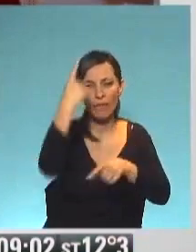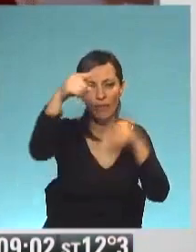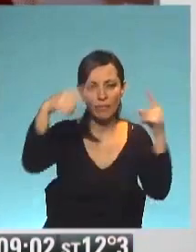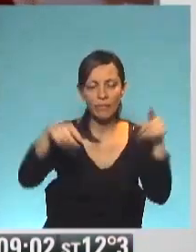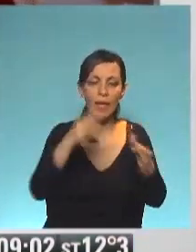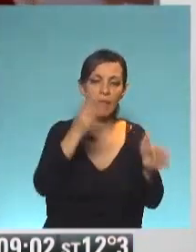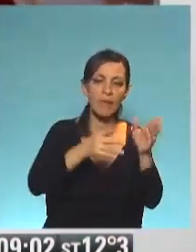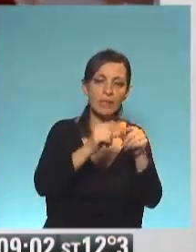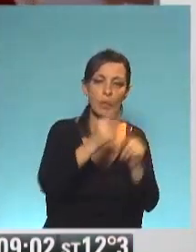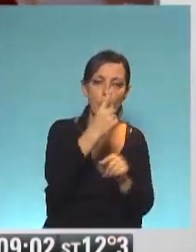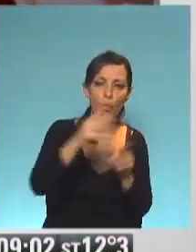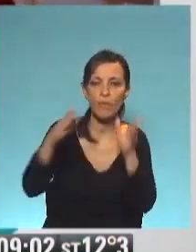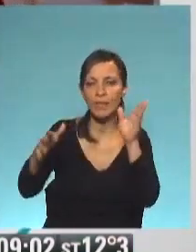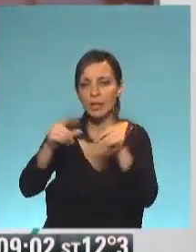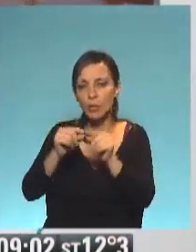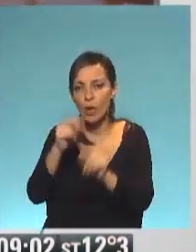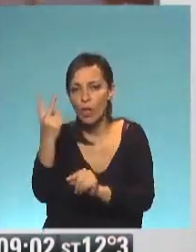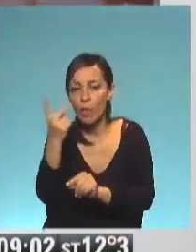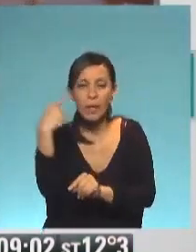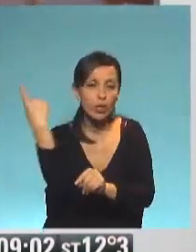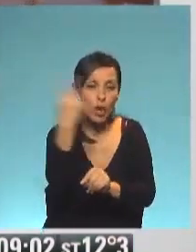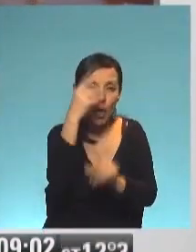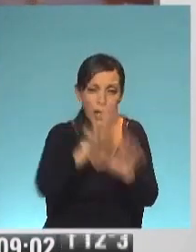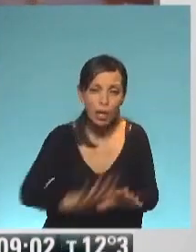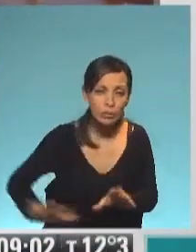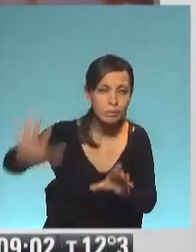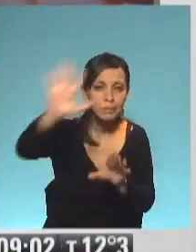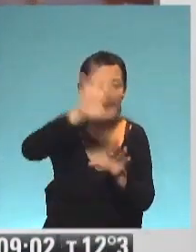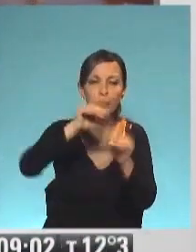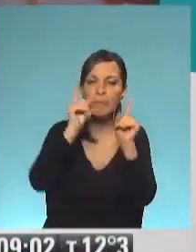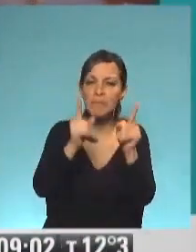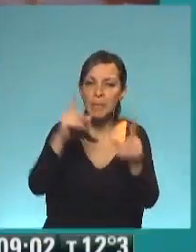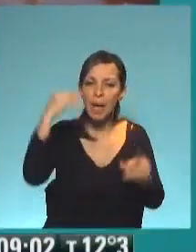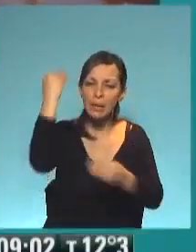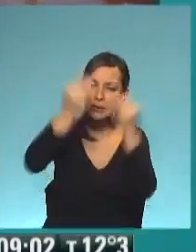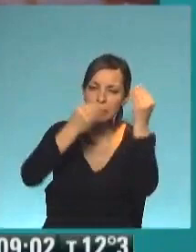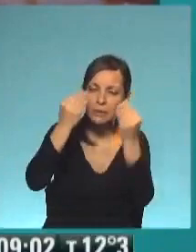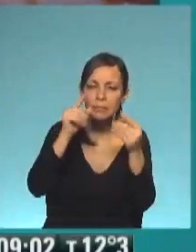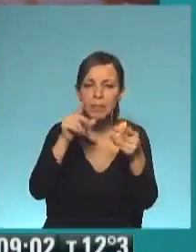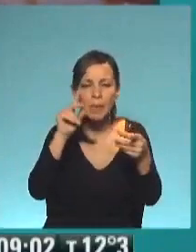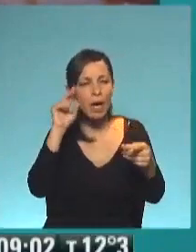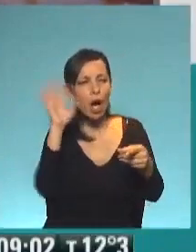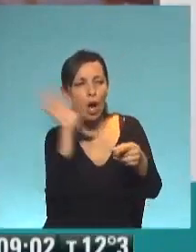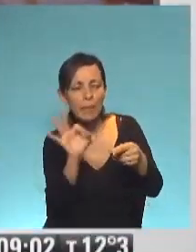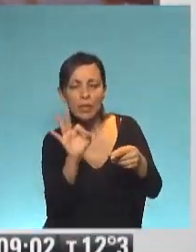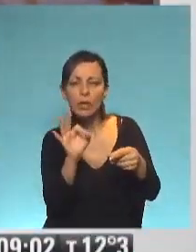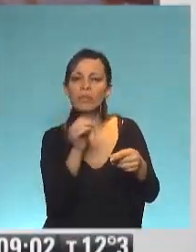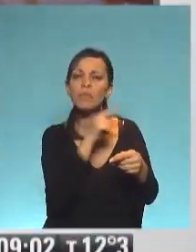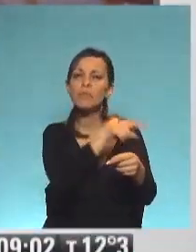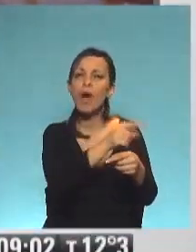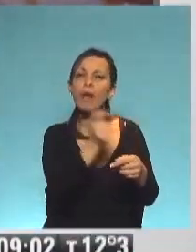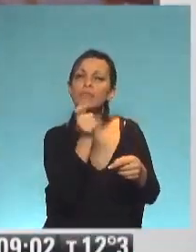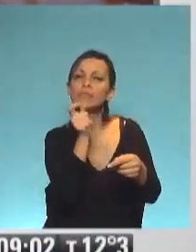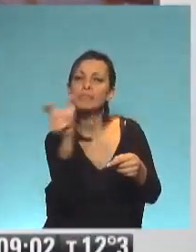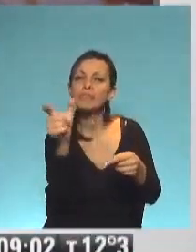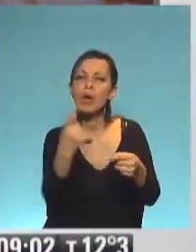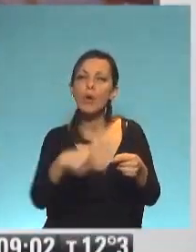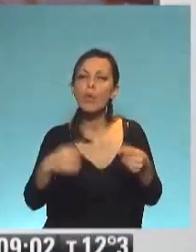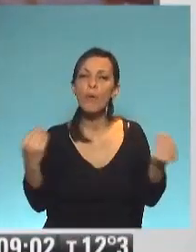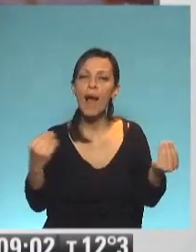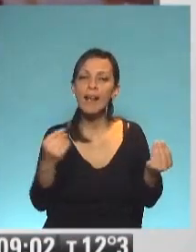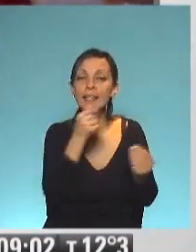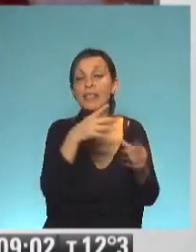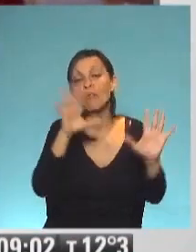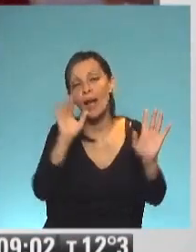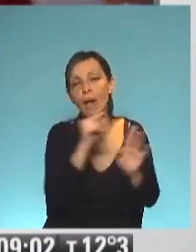distintas circunstancias, pero todos con una misma preocupación y con una misma mirada. ¿Qué les dirías si tendrías que charlar con cada uno